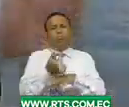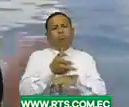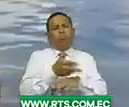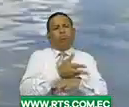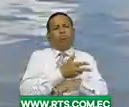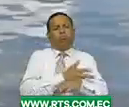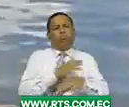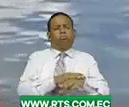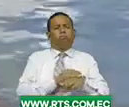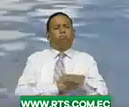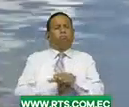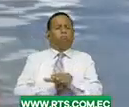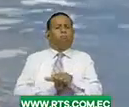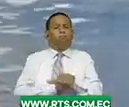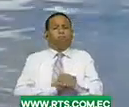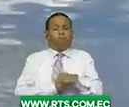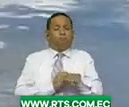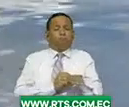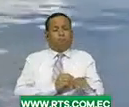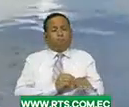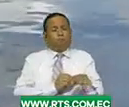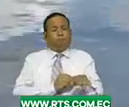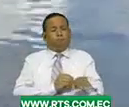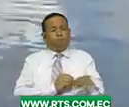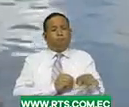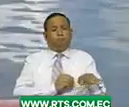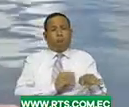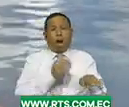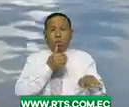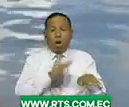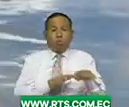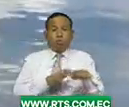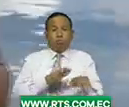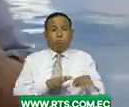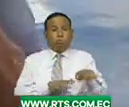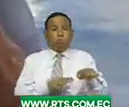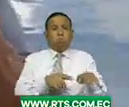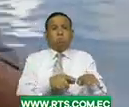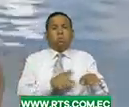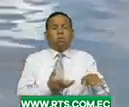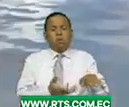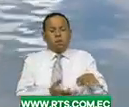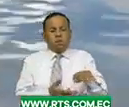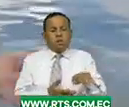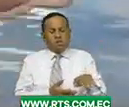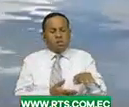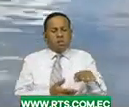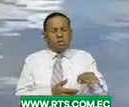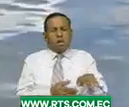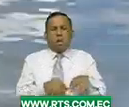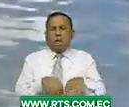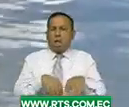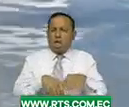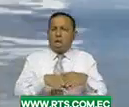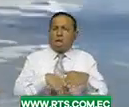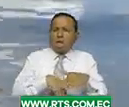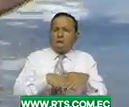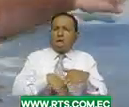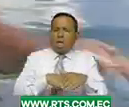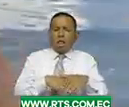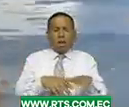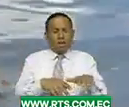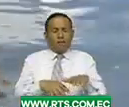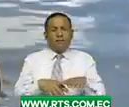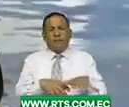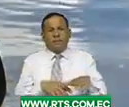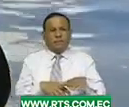y trataba de sacarle, así acomodé el lugar, trataba de sacarle, pero no pudo. Entonces ahí a la boqueta que está adelante, le